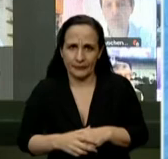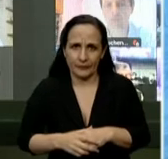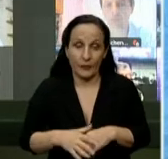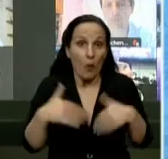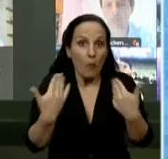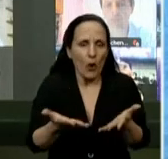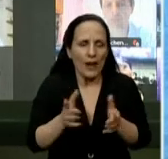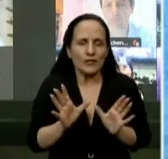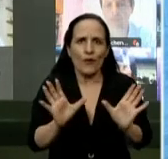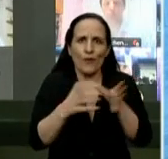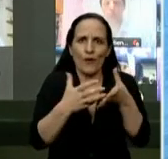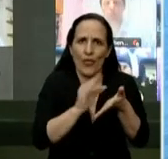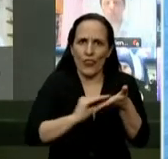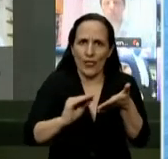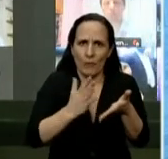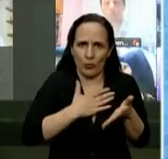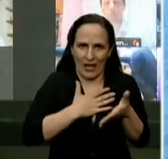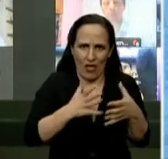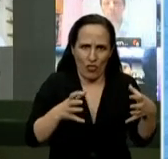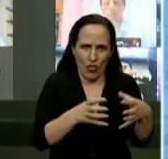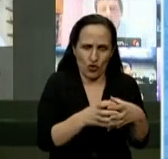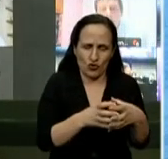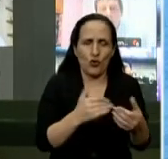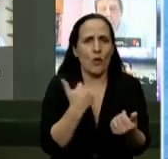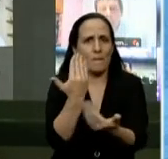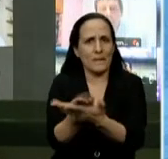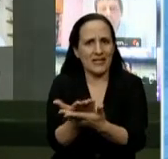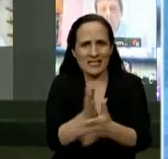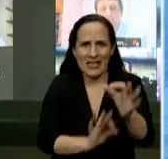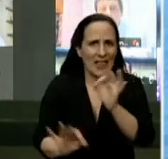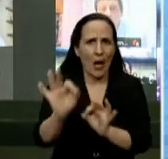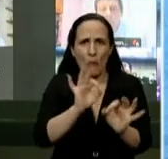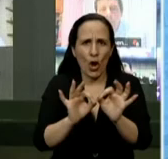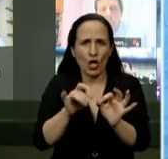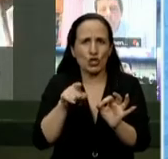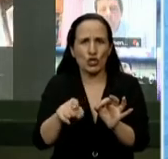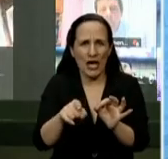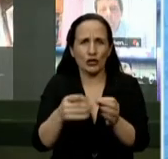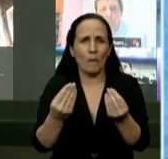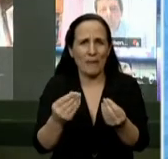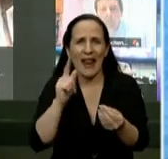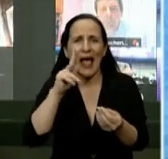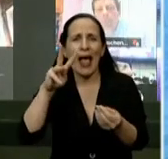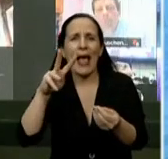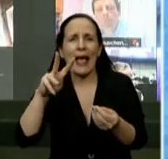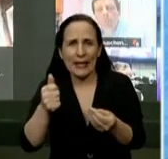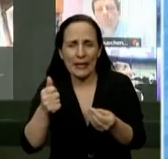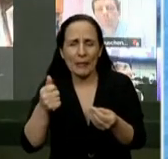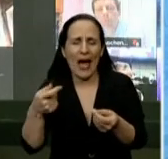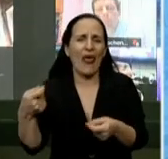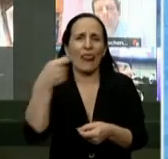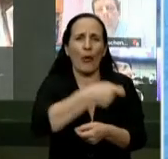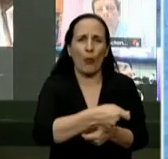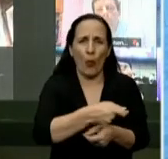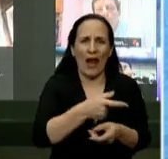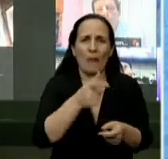grupo de diputados de este interbloque presentamos un proyecto para la devolución del IVA al 30%